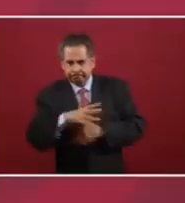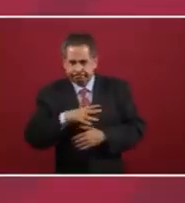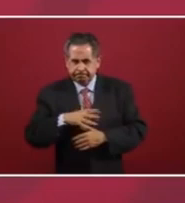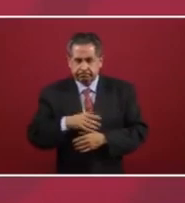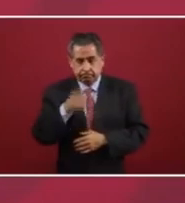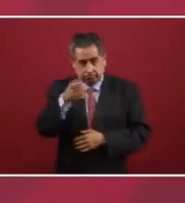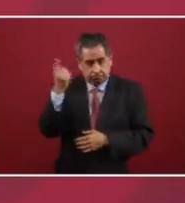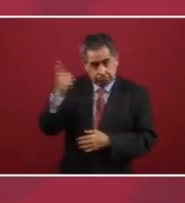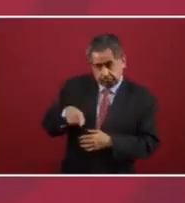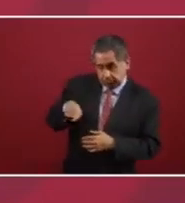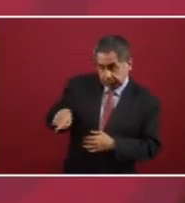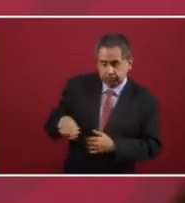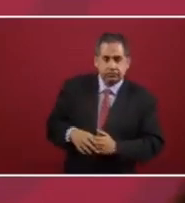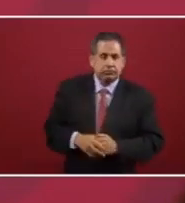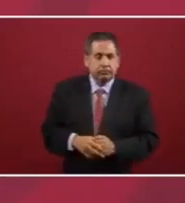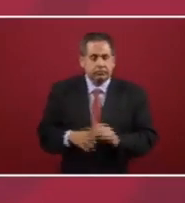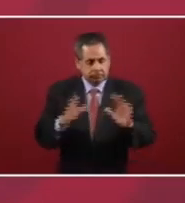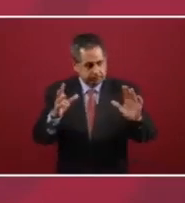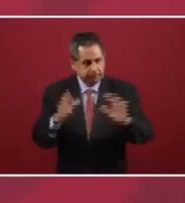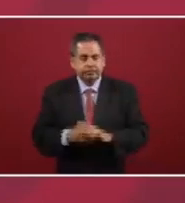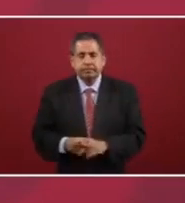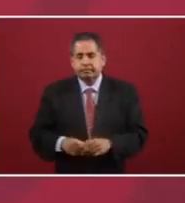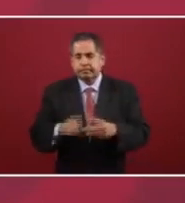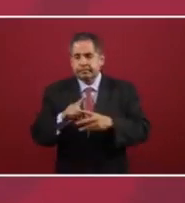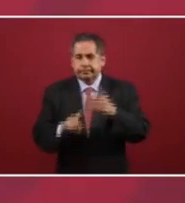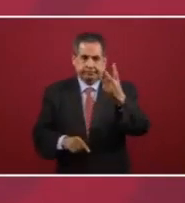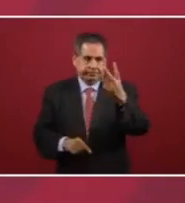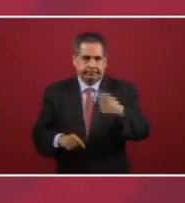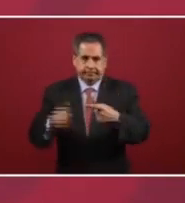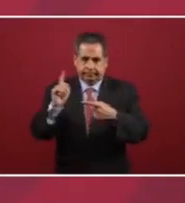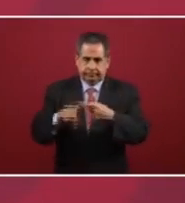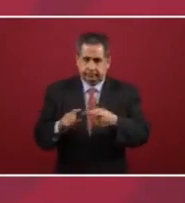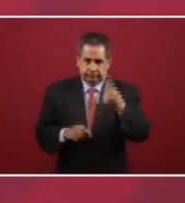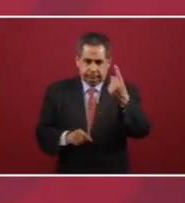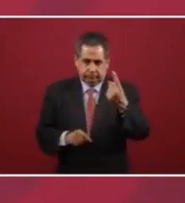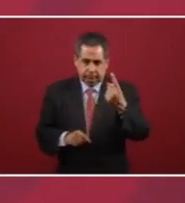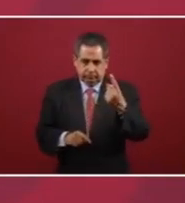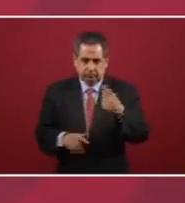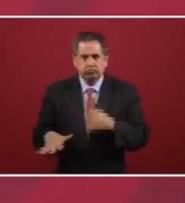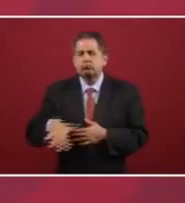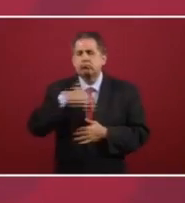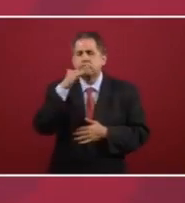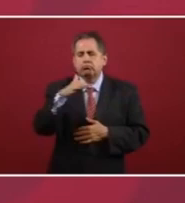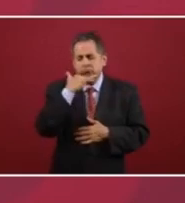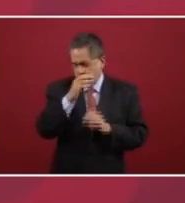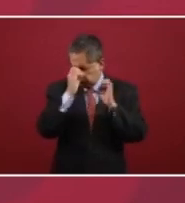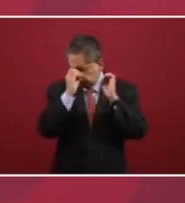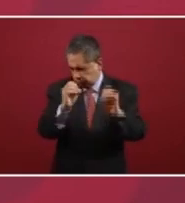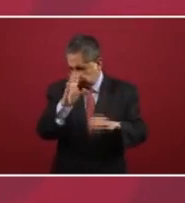puntualmente tres cosas 10 corrupción